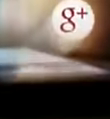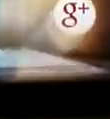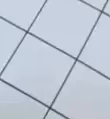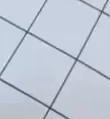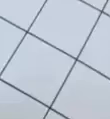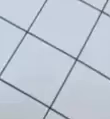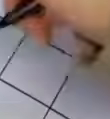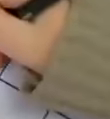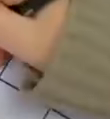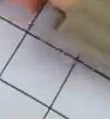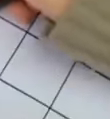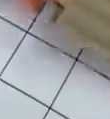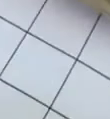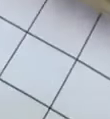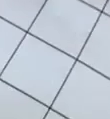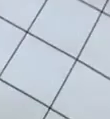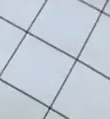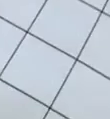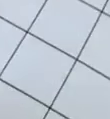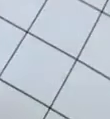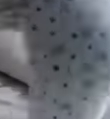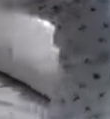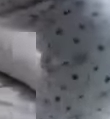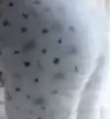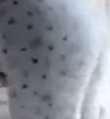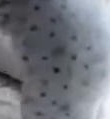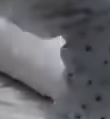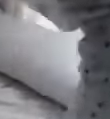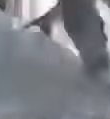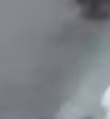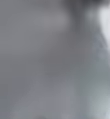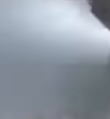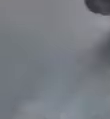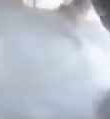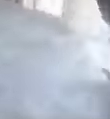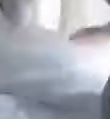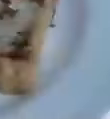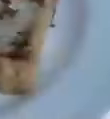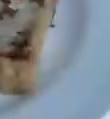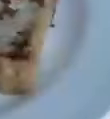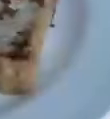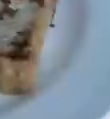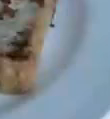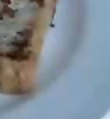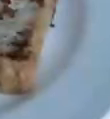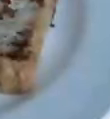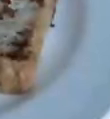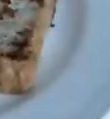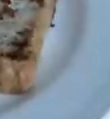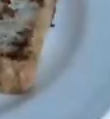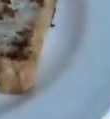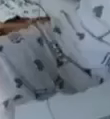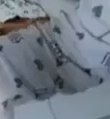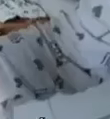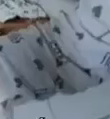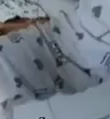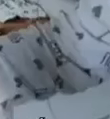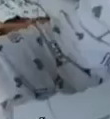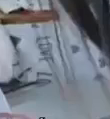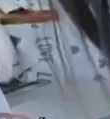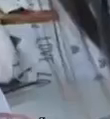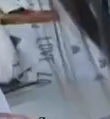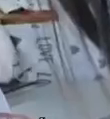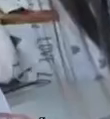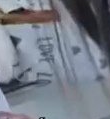teléfonos. De hecho, establezcamos horarios y rutinas en nuestro día para no obsesionarnos con el COVID-19.